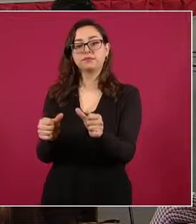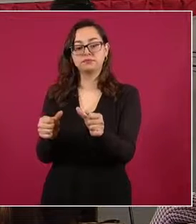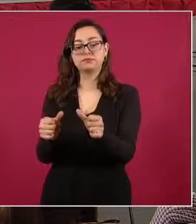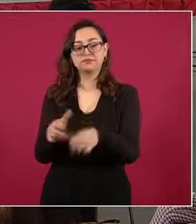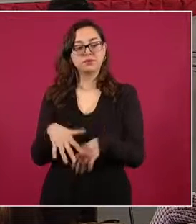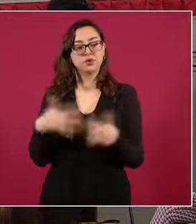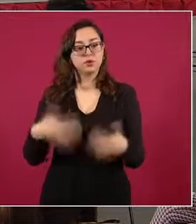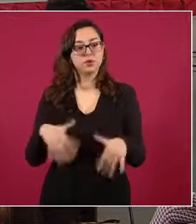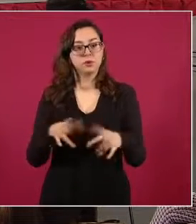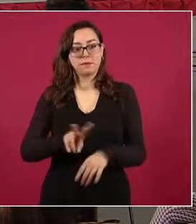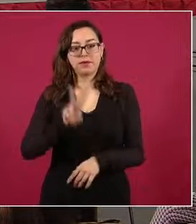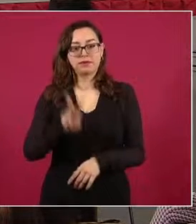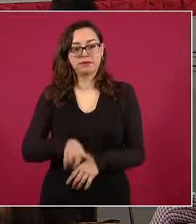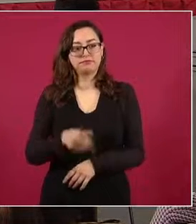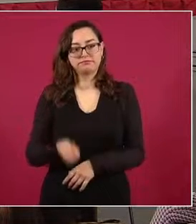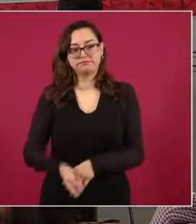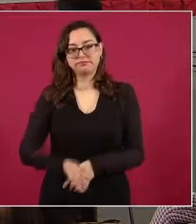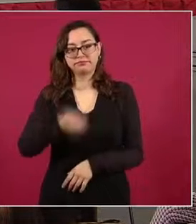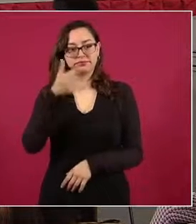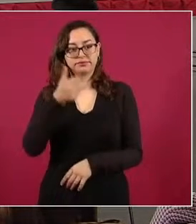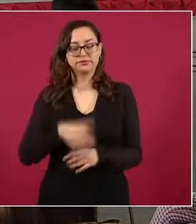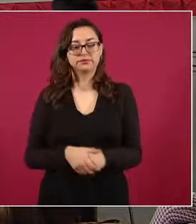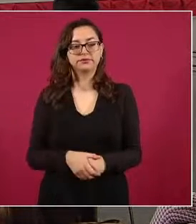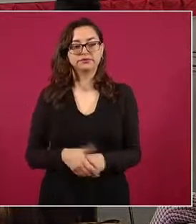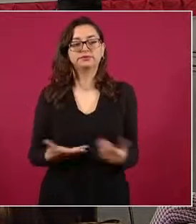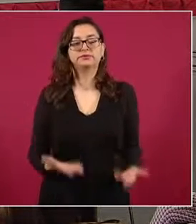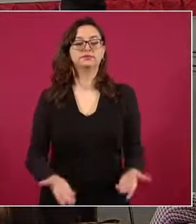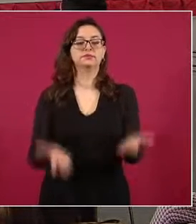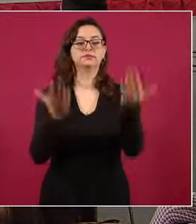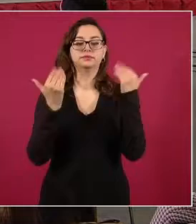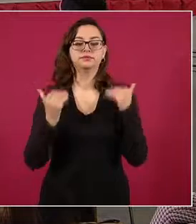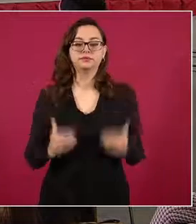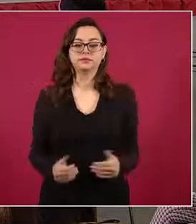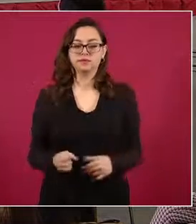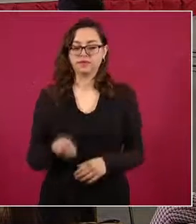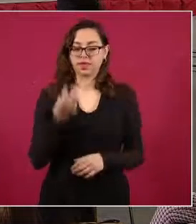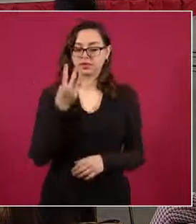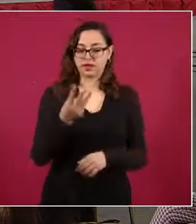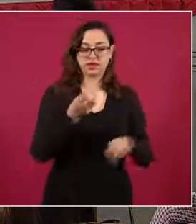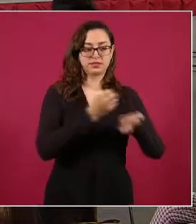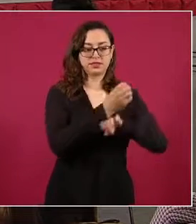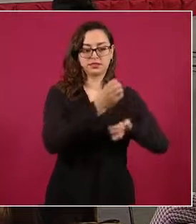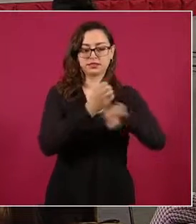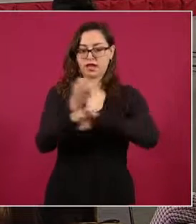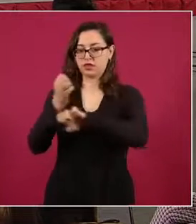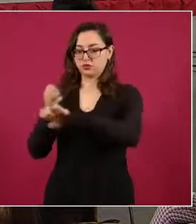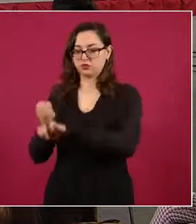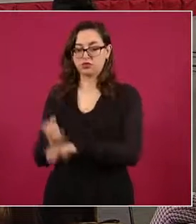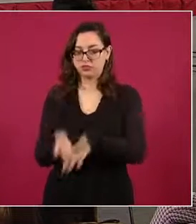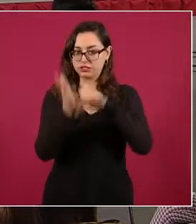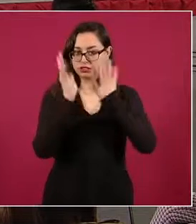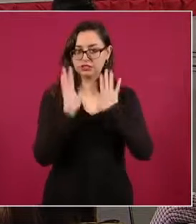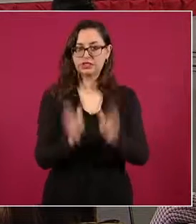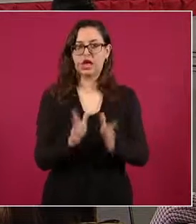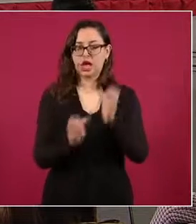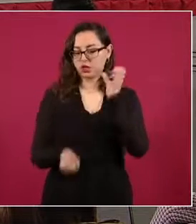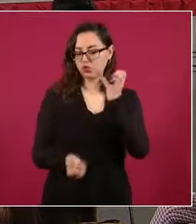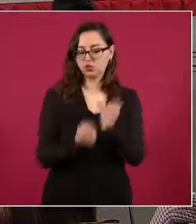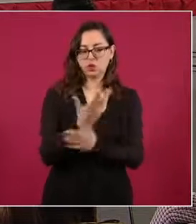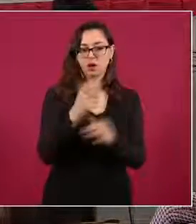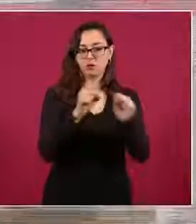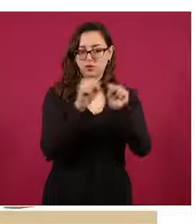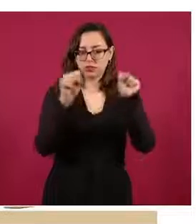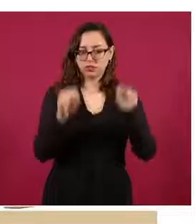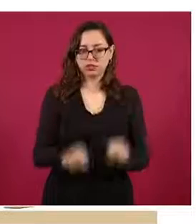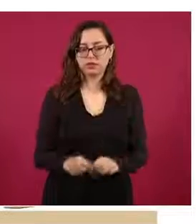es realmente histórica. Pasamos a los reportes de las 3 entidades con los avances generales en Nayarit, donde